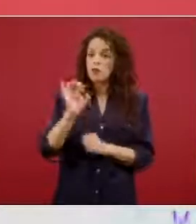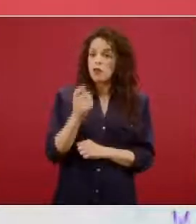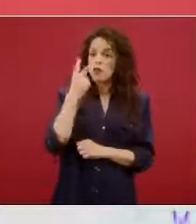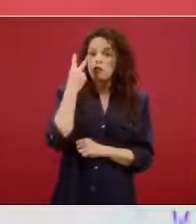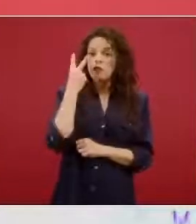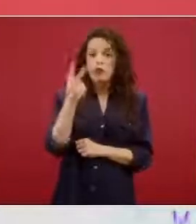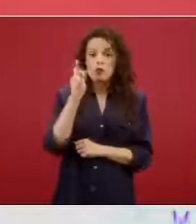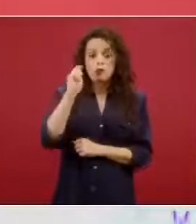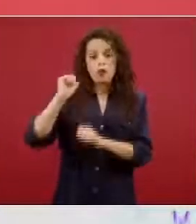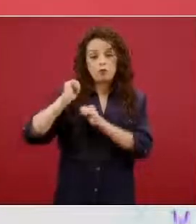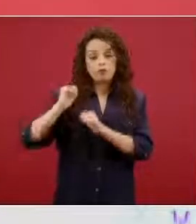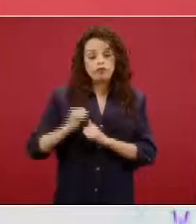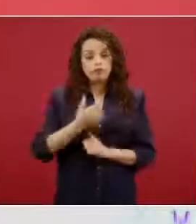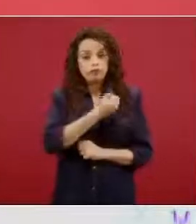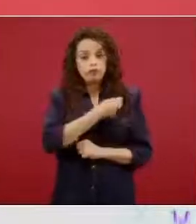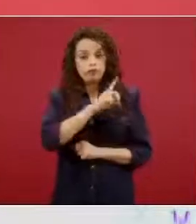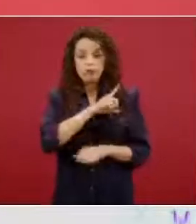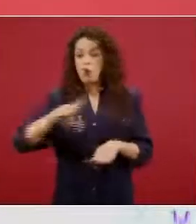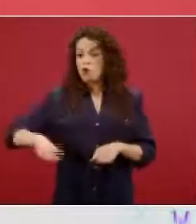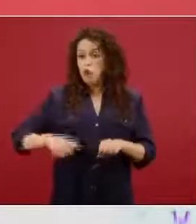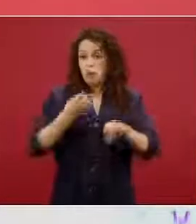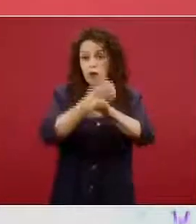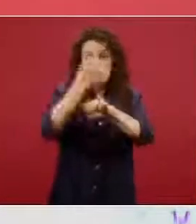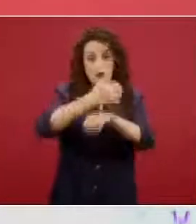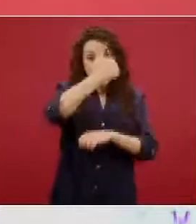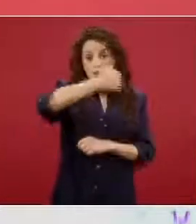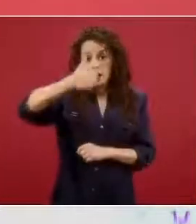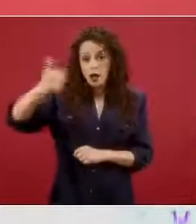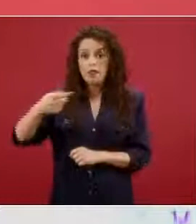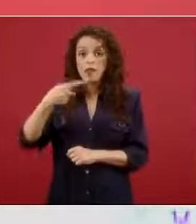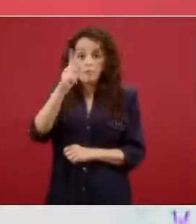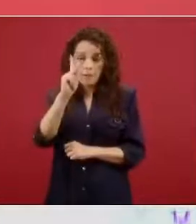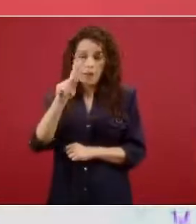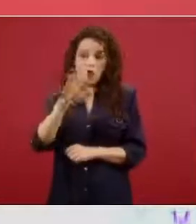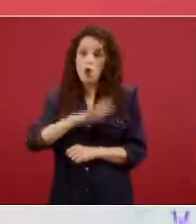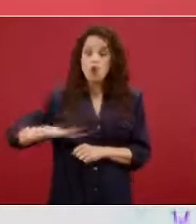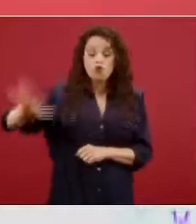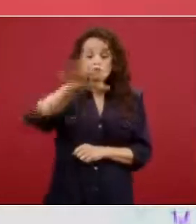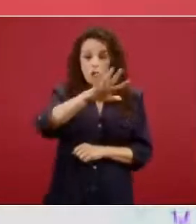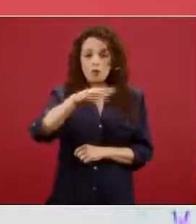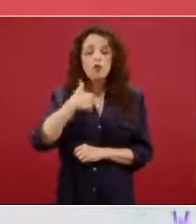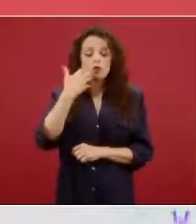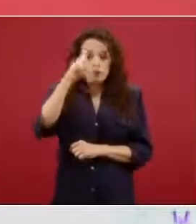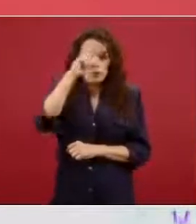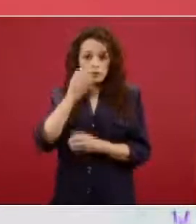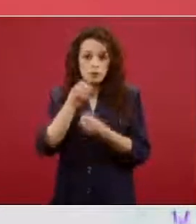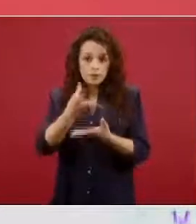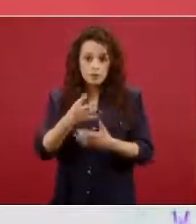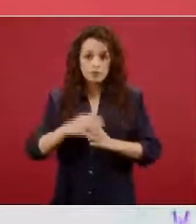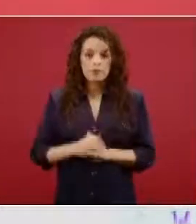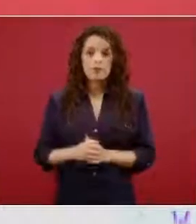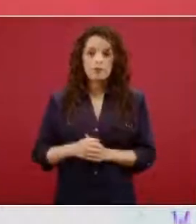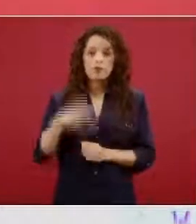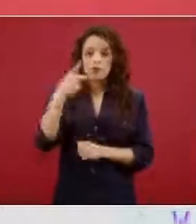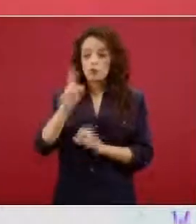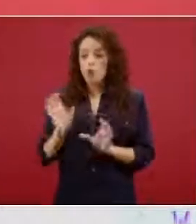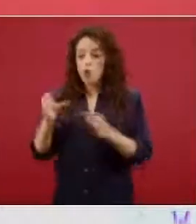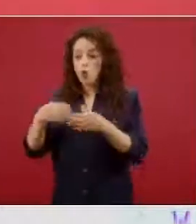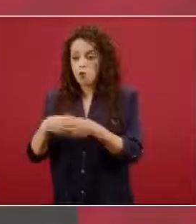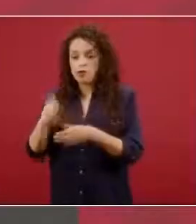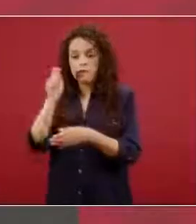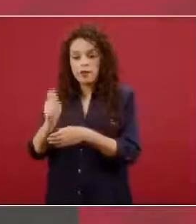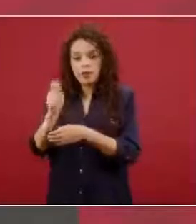sanitarias estatales, los gobiernos estatales, pero les recomendamos en general no pierdan de vista lo que les digan sus comunidades